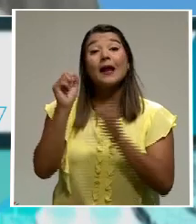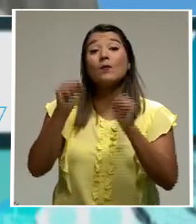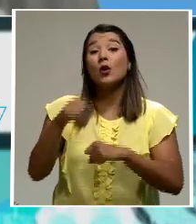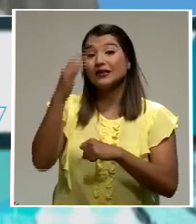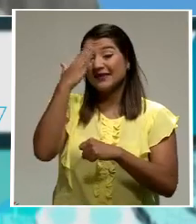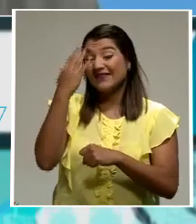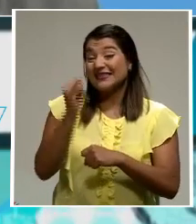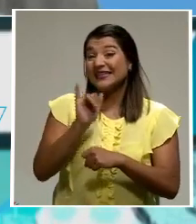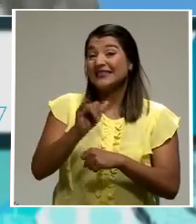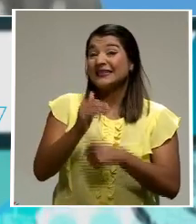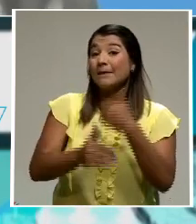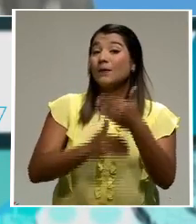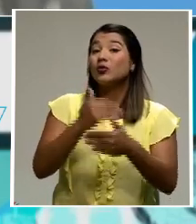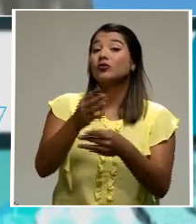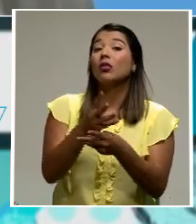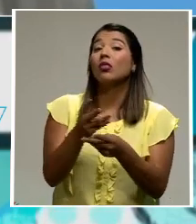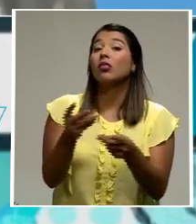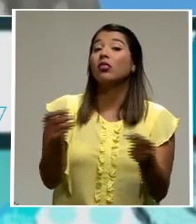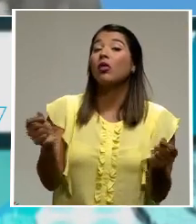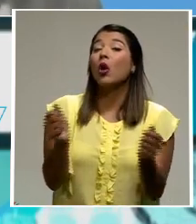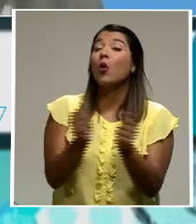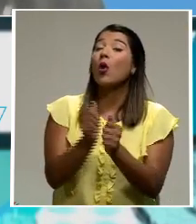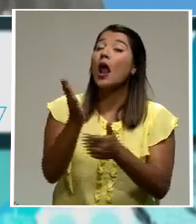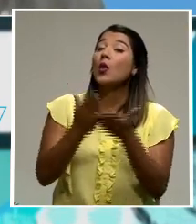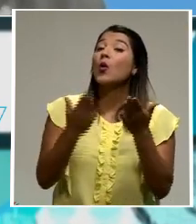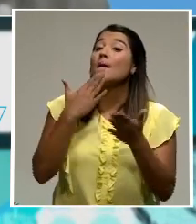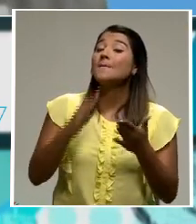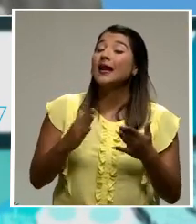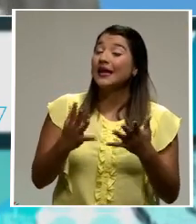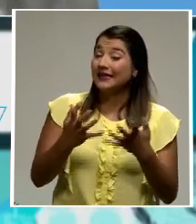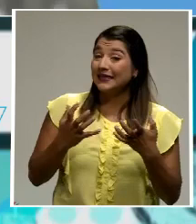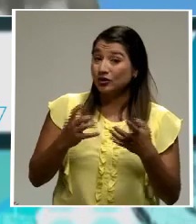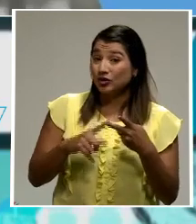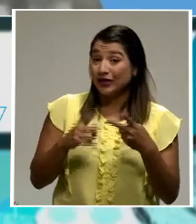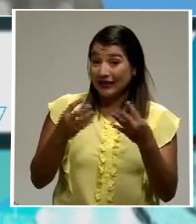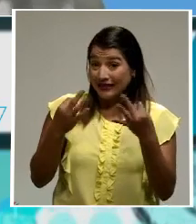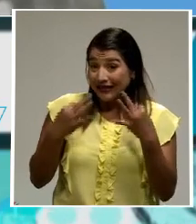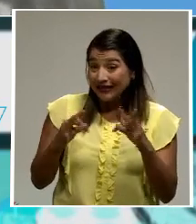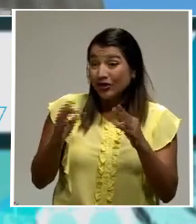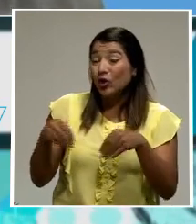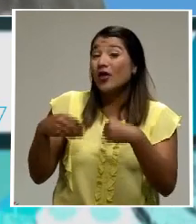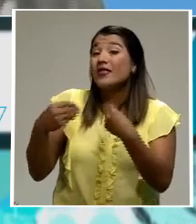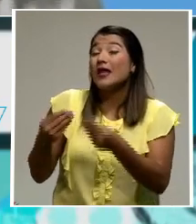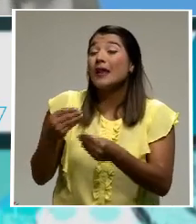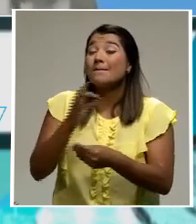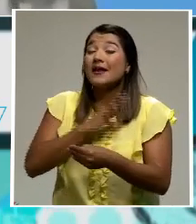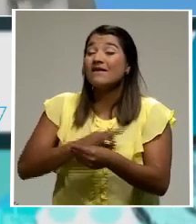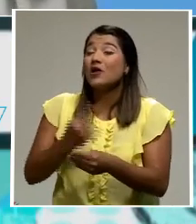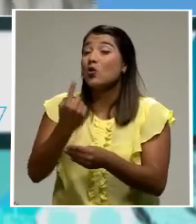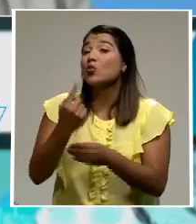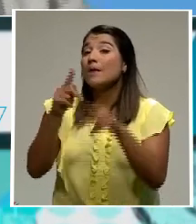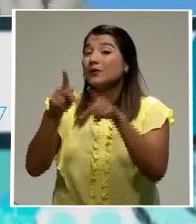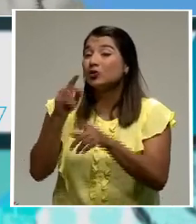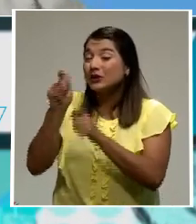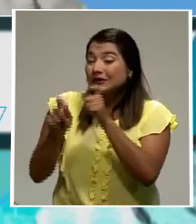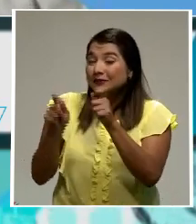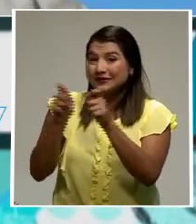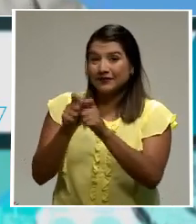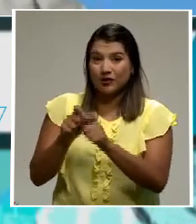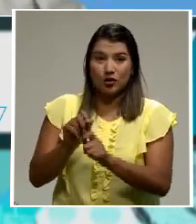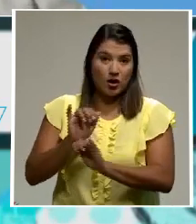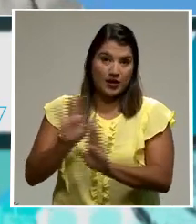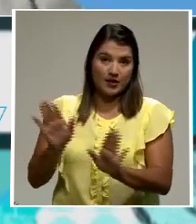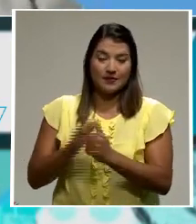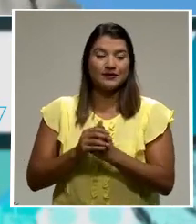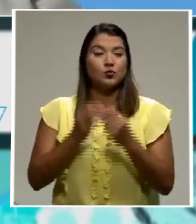con alguna intención y tratando de beneficiar o de proteger a alguien. Únicamente eso. Muchísimas